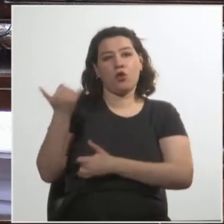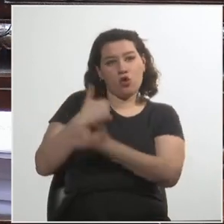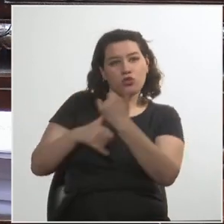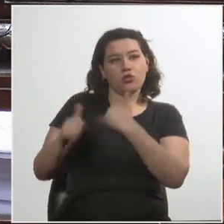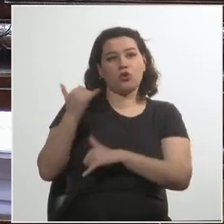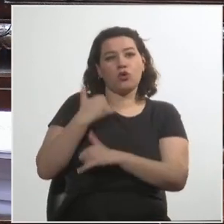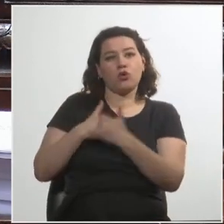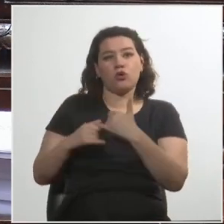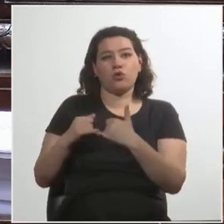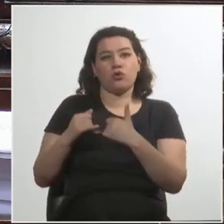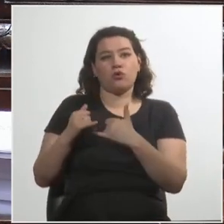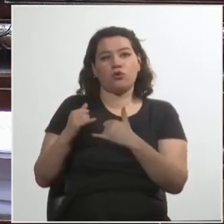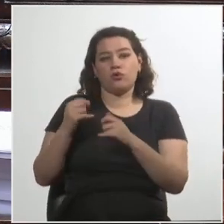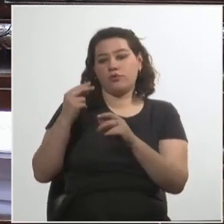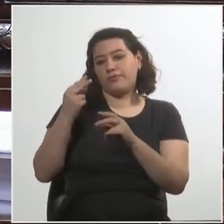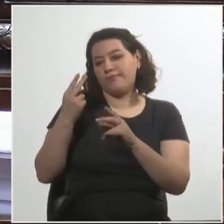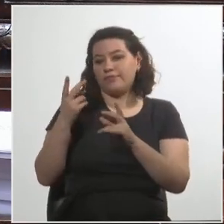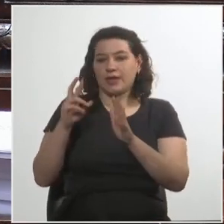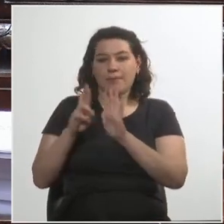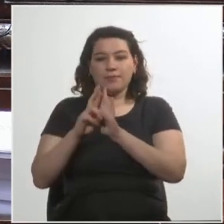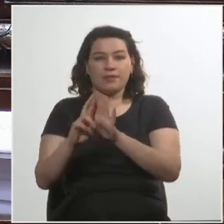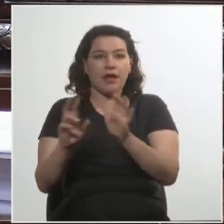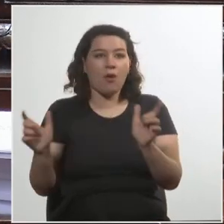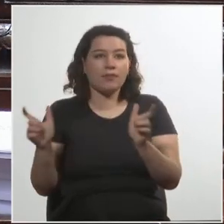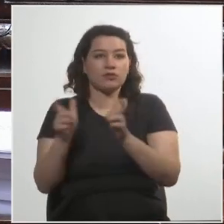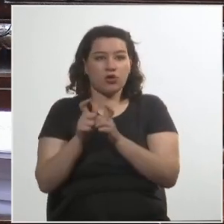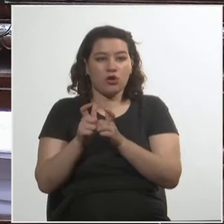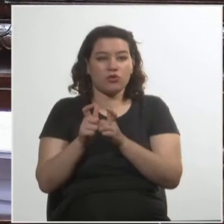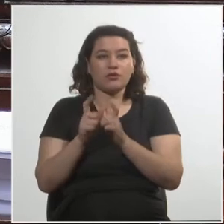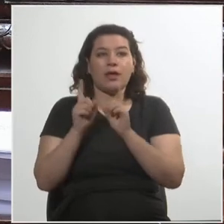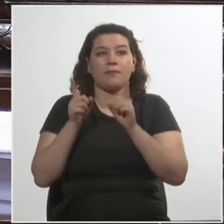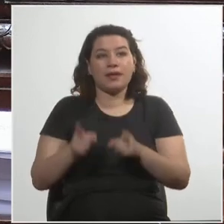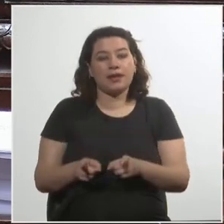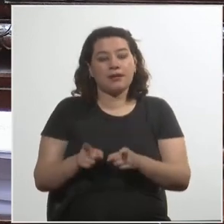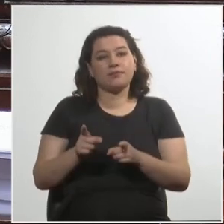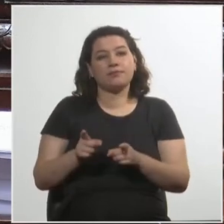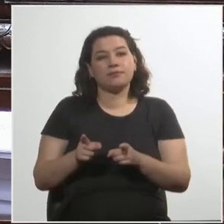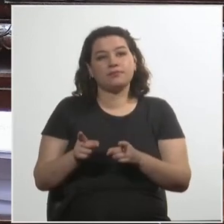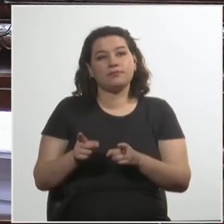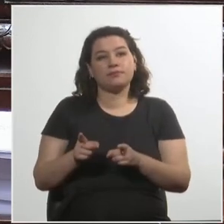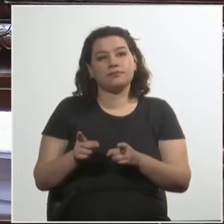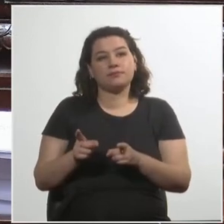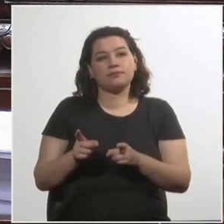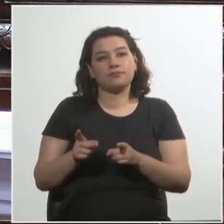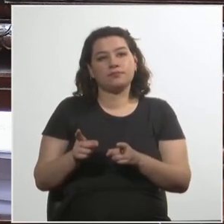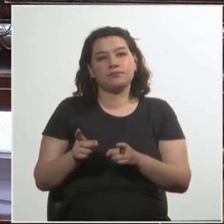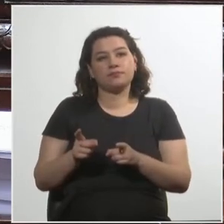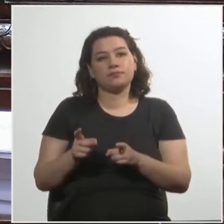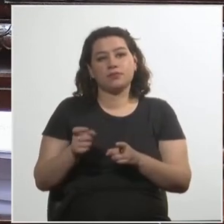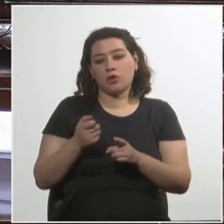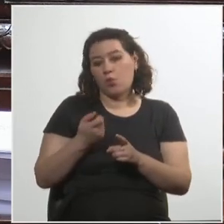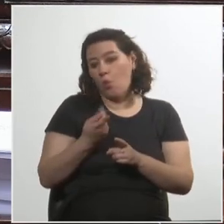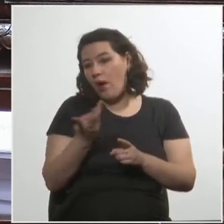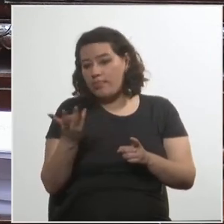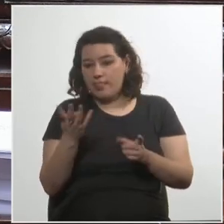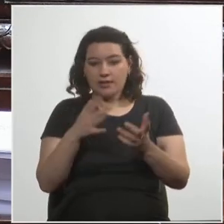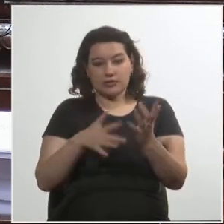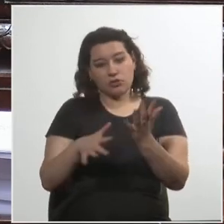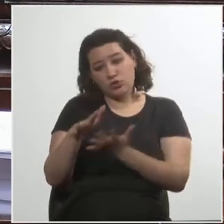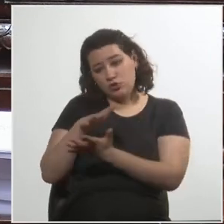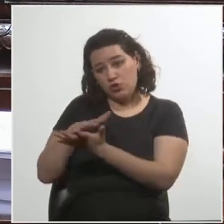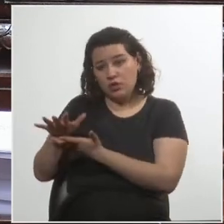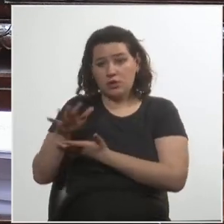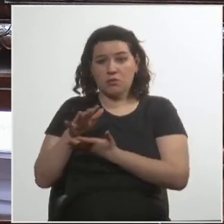argumentos en nombre de una comisión allí También se expresaron y se cuantificaron casos que